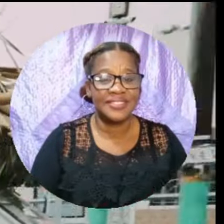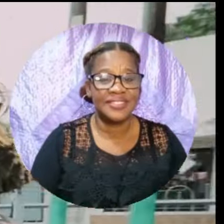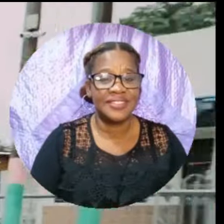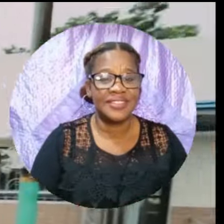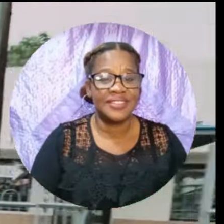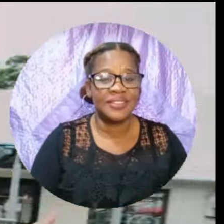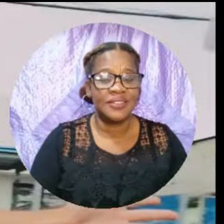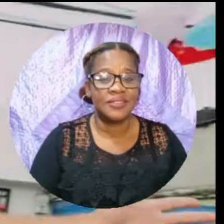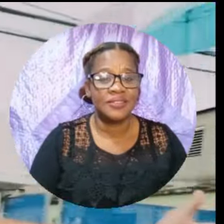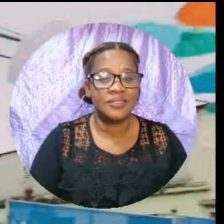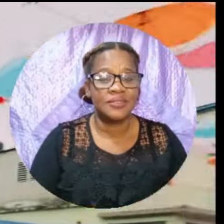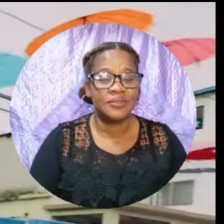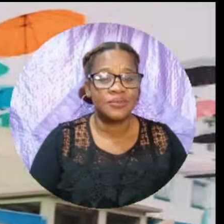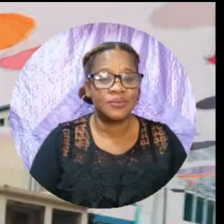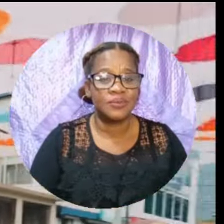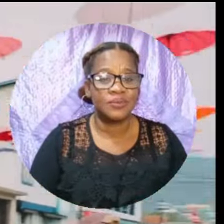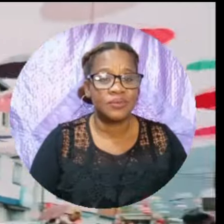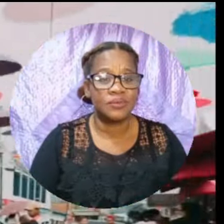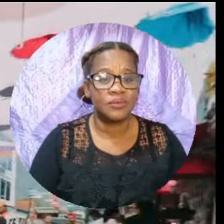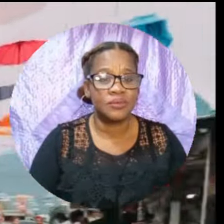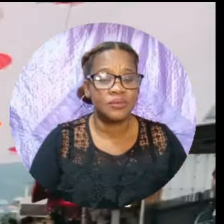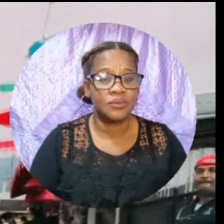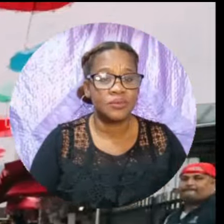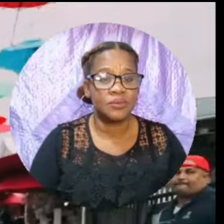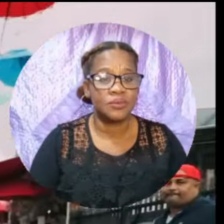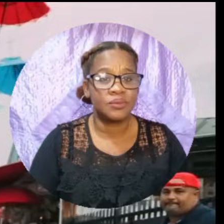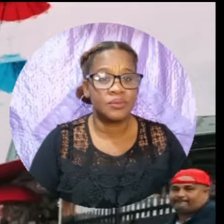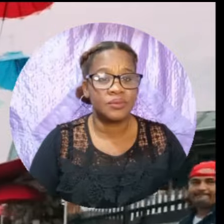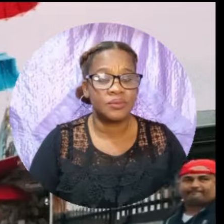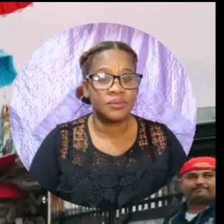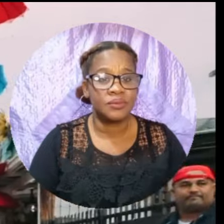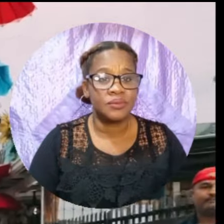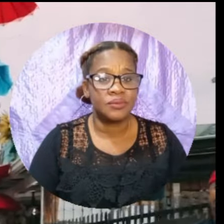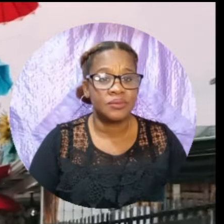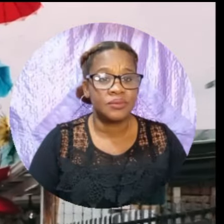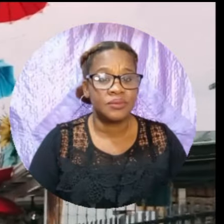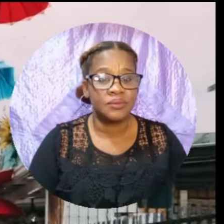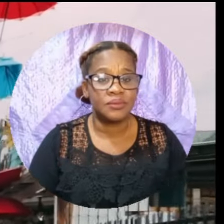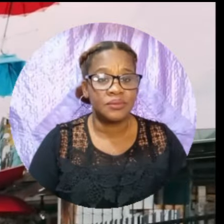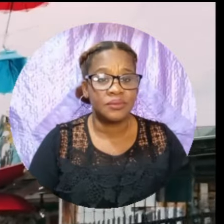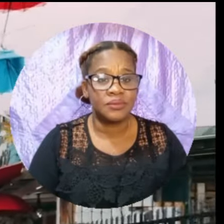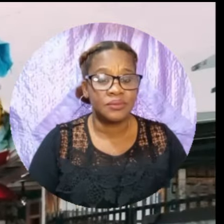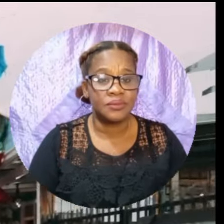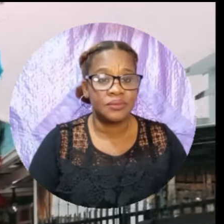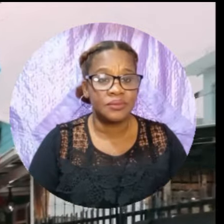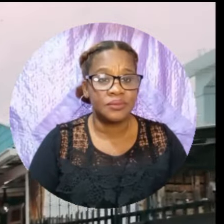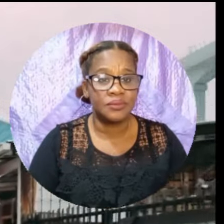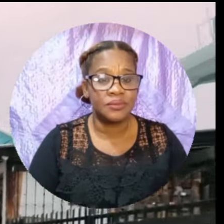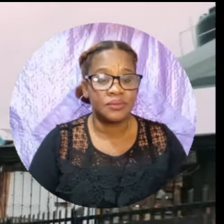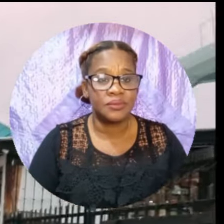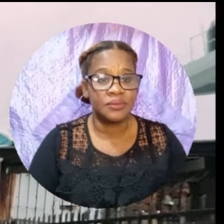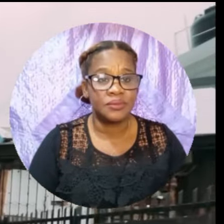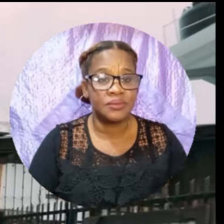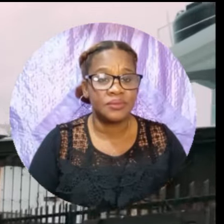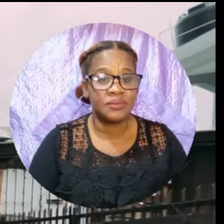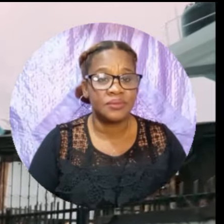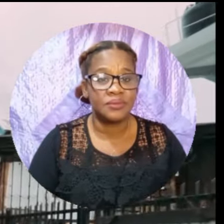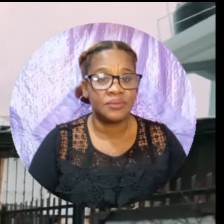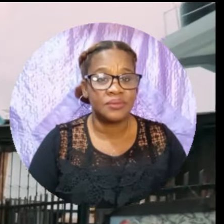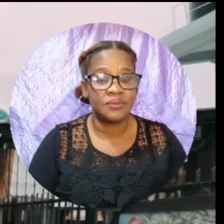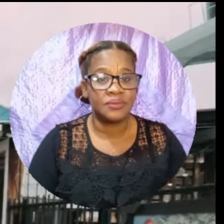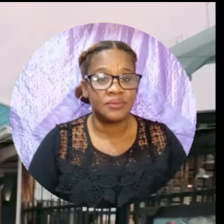Lamentablemente ha terminado nuestro recorrido por Jarabacoa. Muchísimas gracias por acompañarnos. Recuerda suscribirte a nuestro canal, darnos